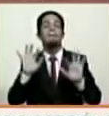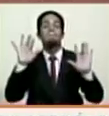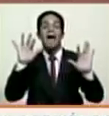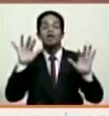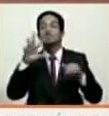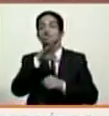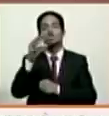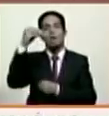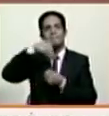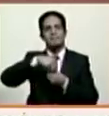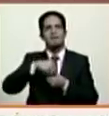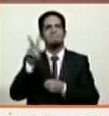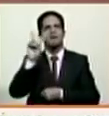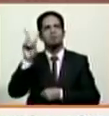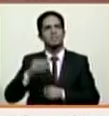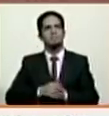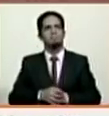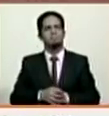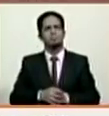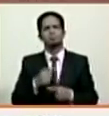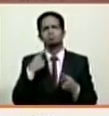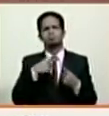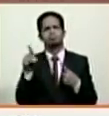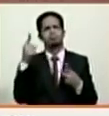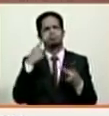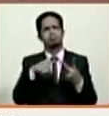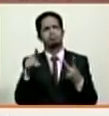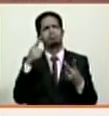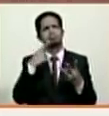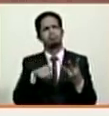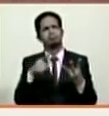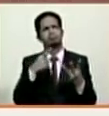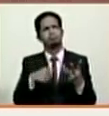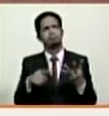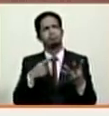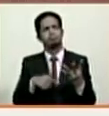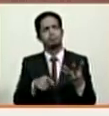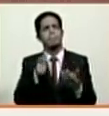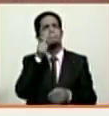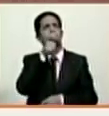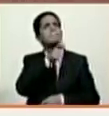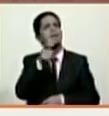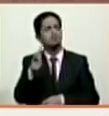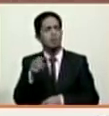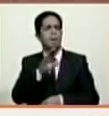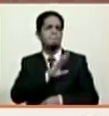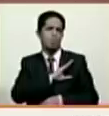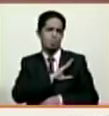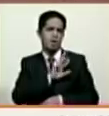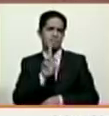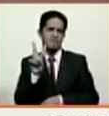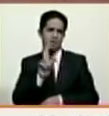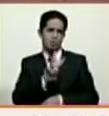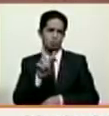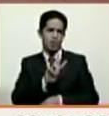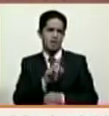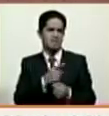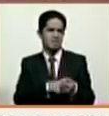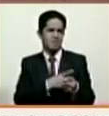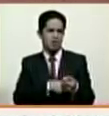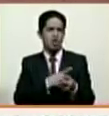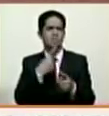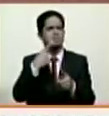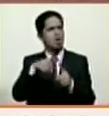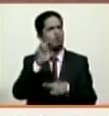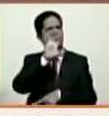de Venezuela. Son tantos y tantas las y los artistas venezolanos y hermanos de todas partes del